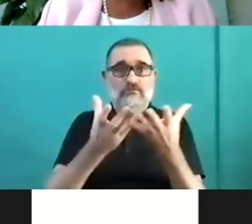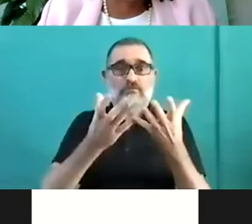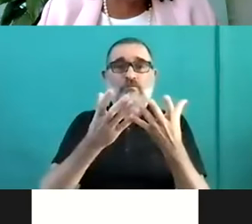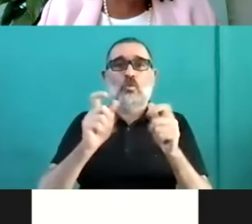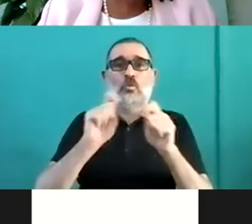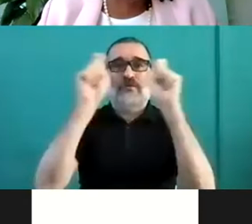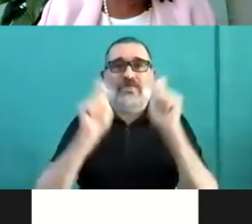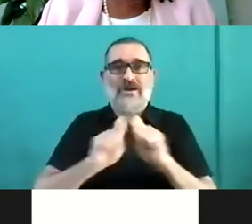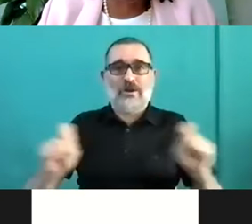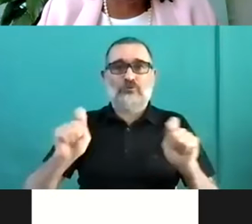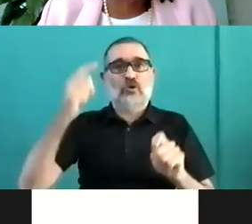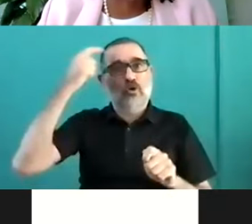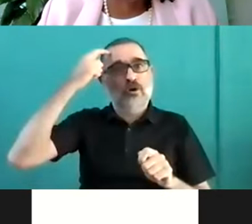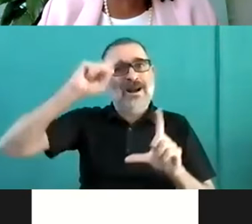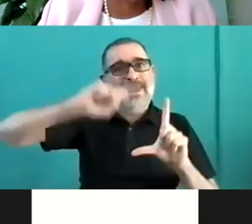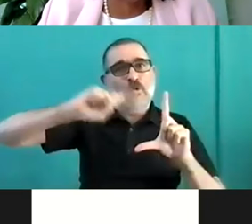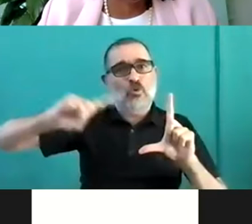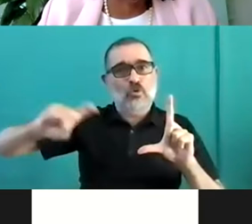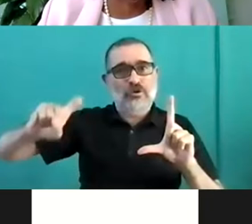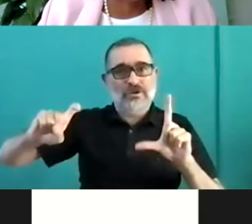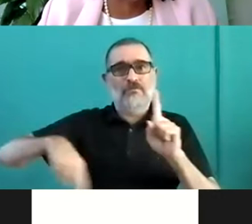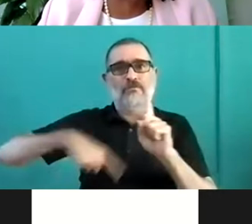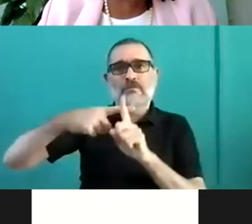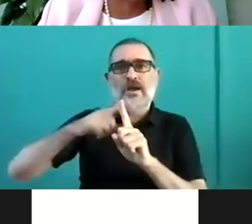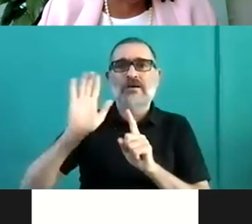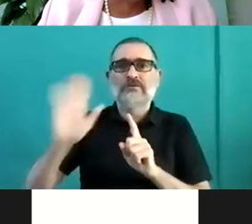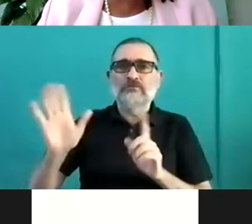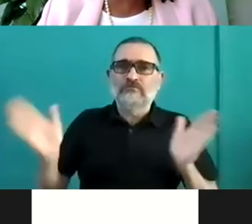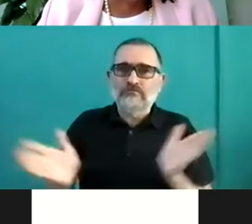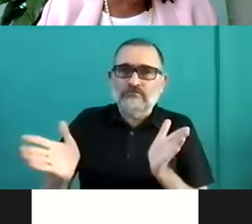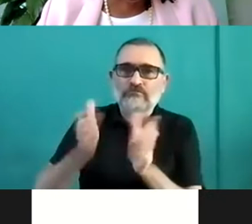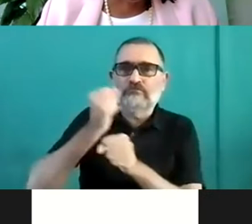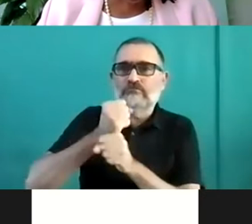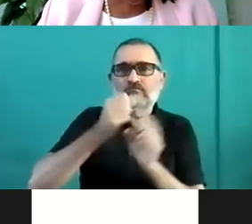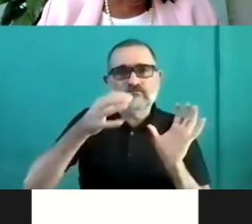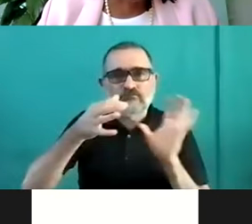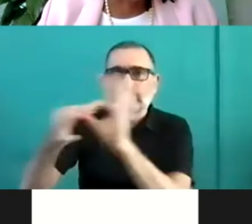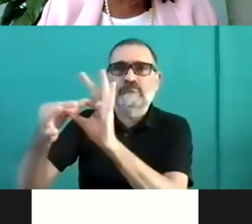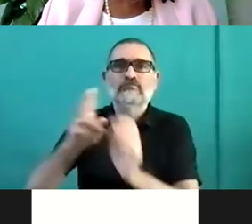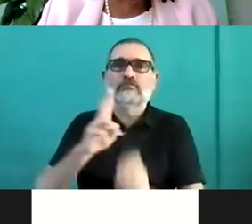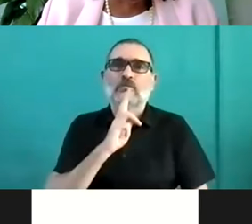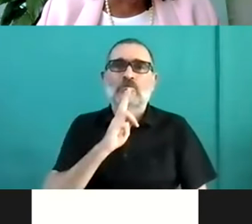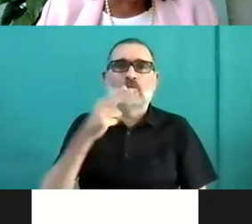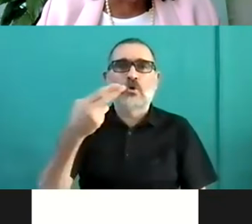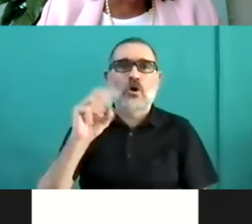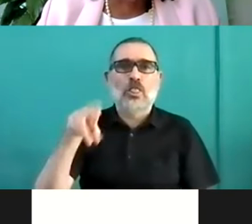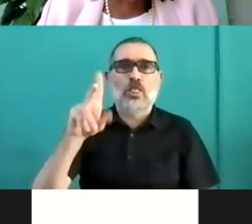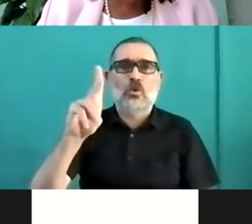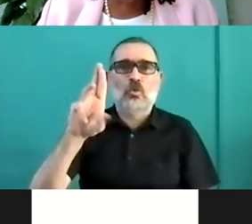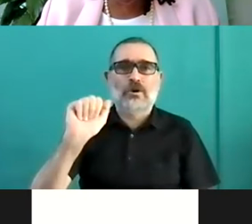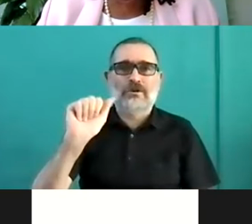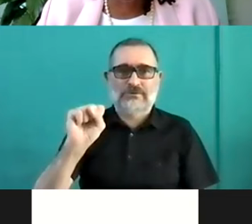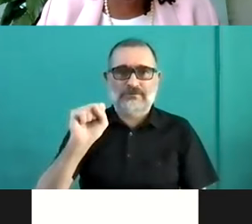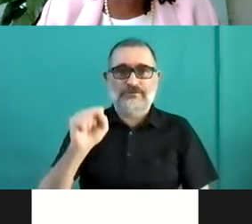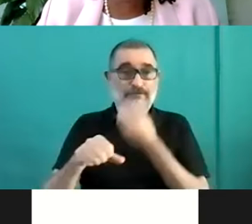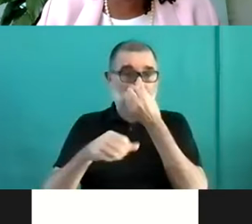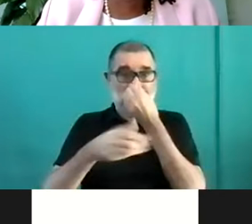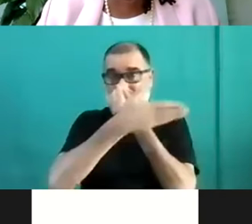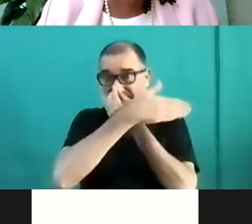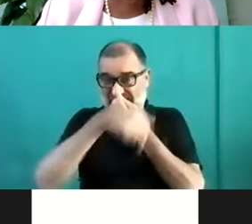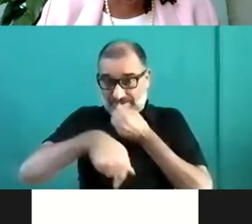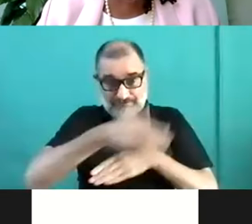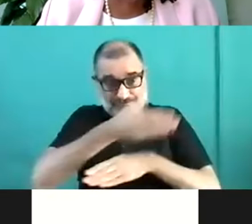neurológicas agudas y de largo plazo del COVID-19. Nos honra con su presencia la presentación de una experiencia